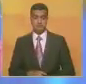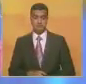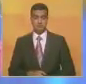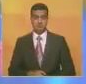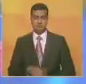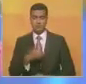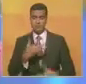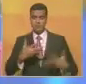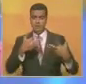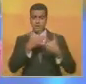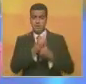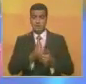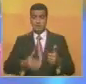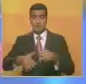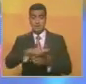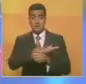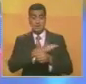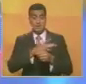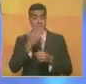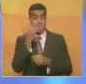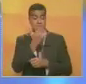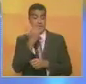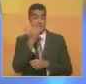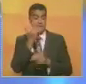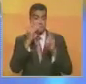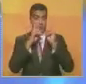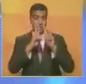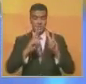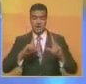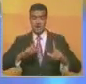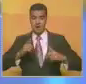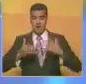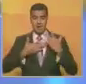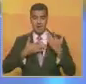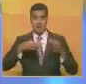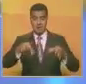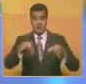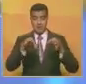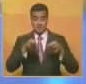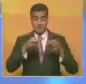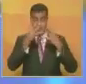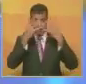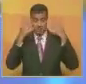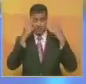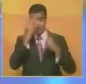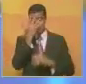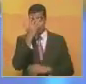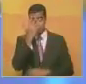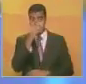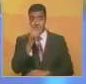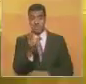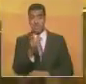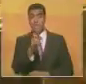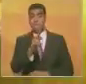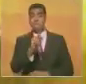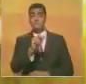Y en una noche llena de alegría, 12 candidatas mostraron su talento en lo que fue la elección de la reina de carnaval turístico de Guanta.